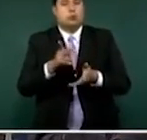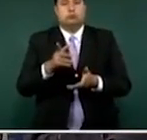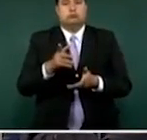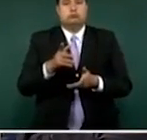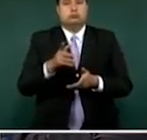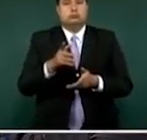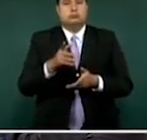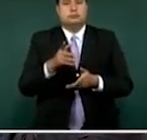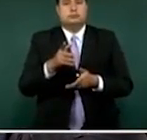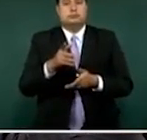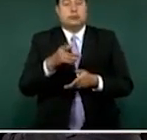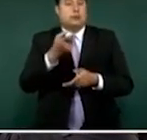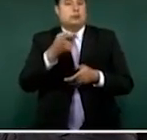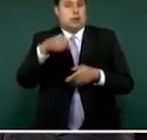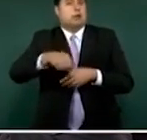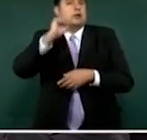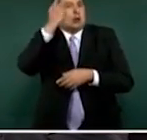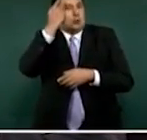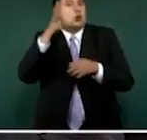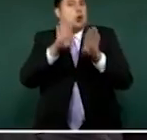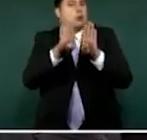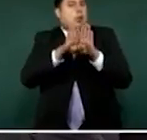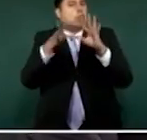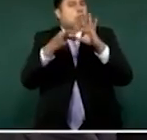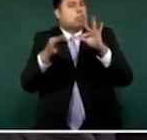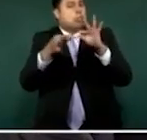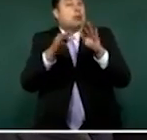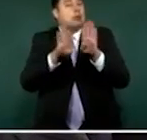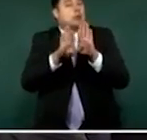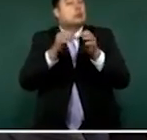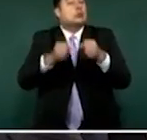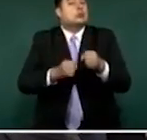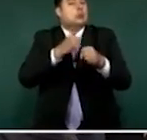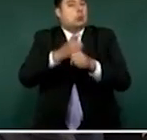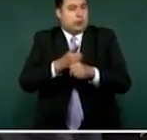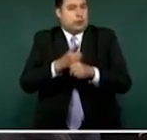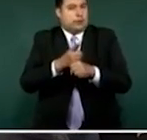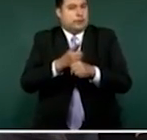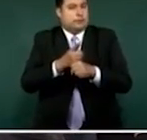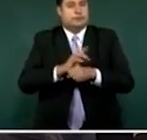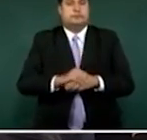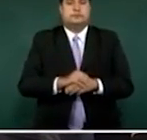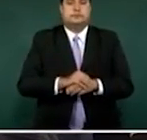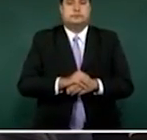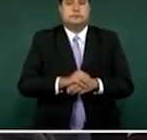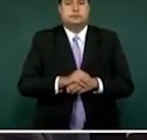vamos en esta entidad federativa. Vamos